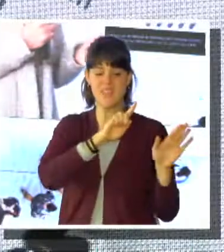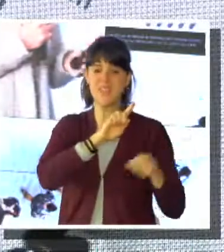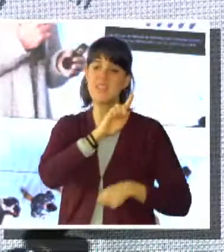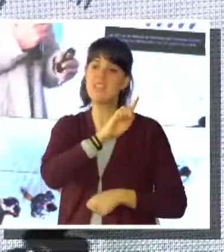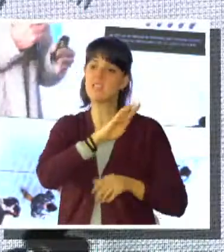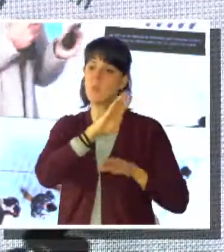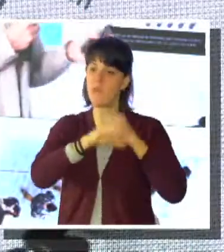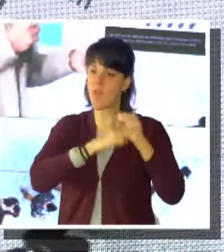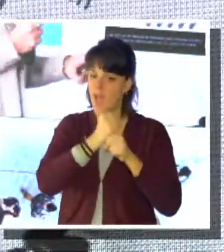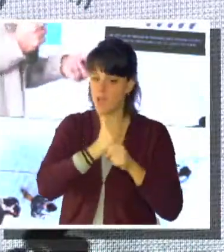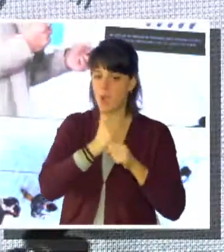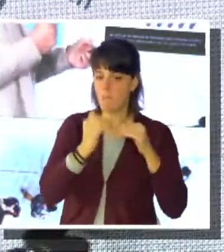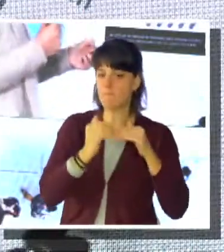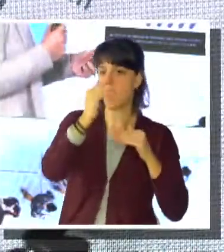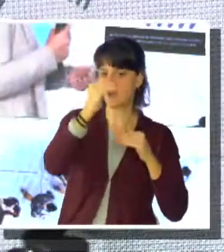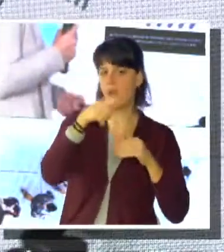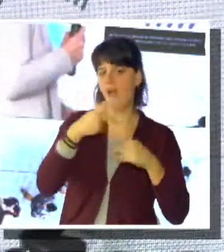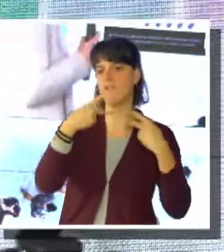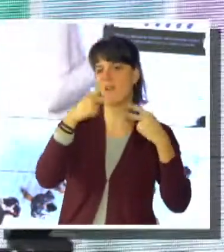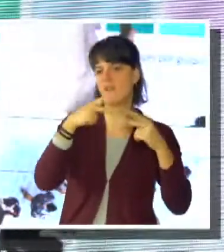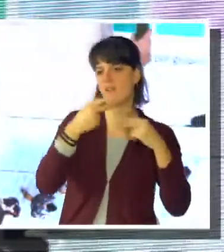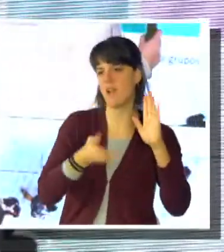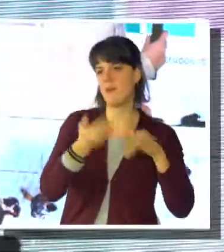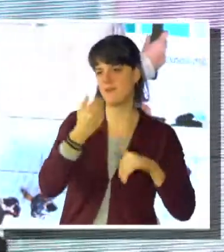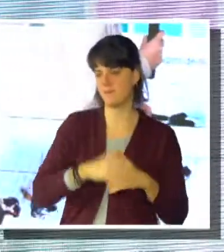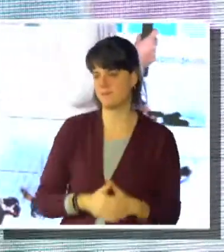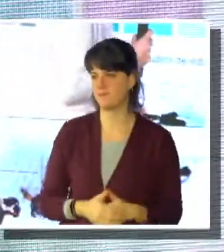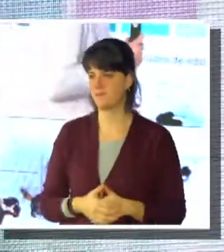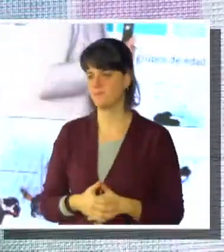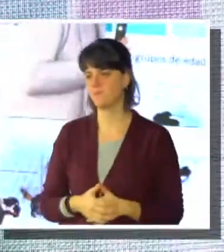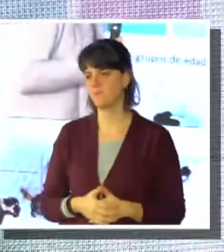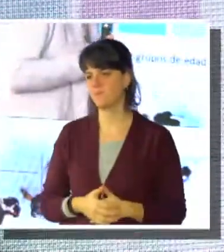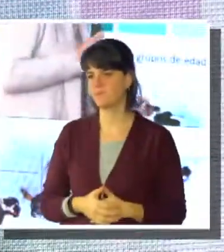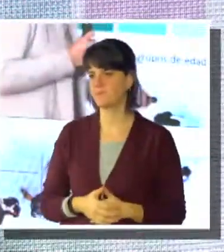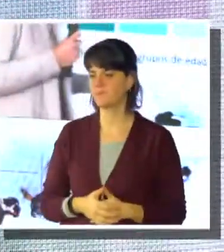sí, qué edades tienen, cuál es el tipo de boleto más frecuente.